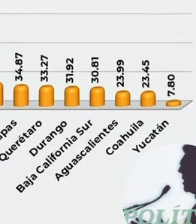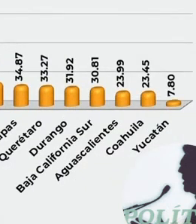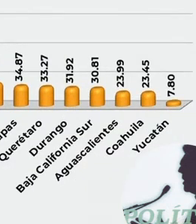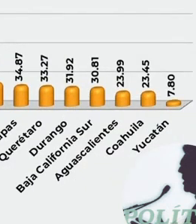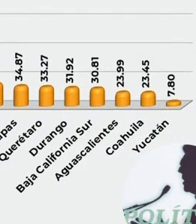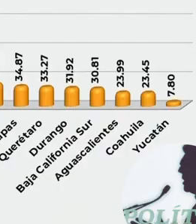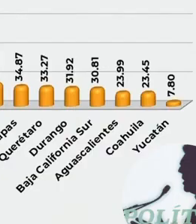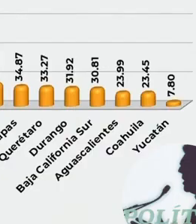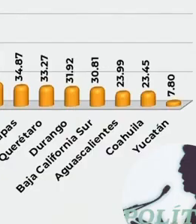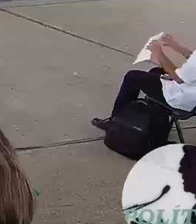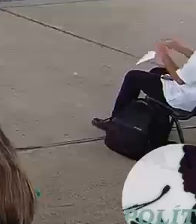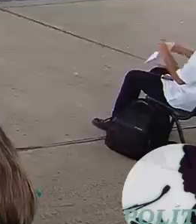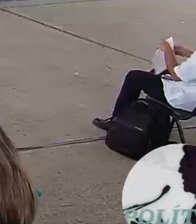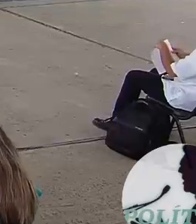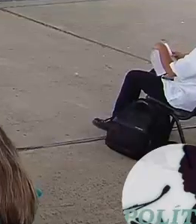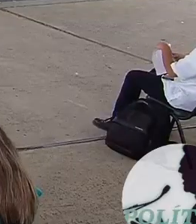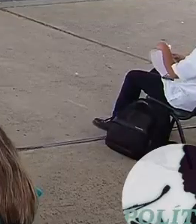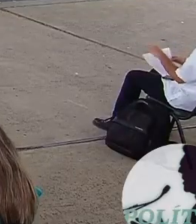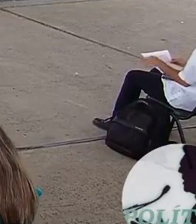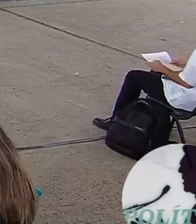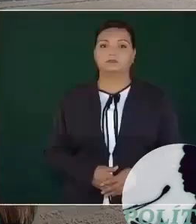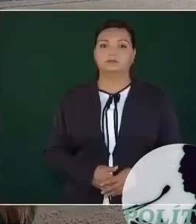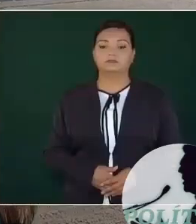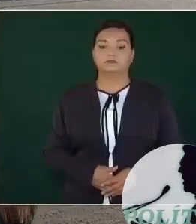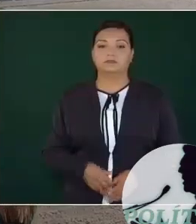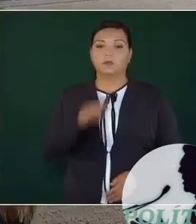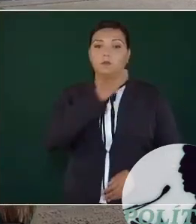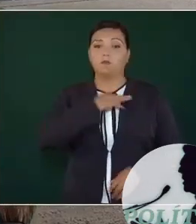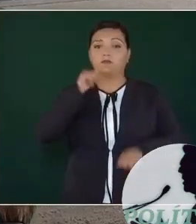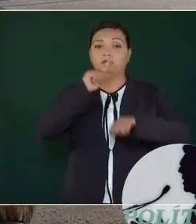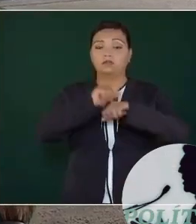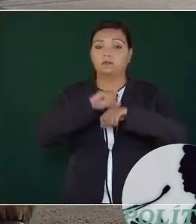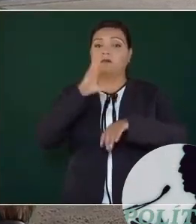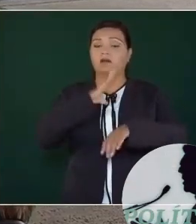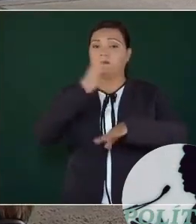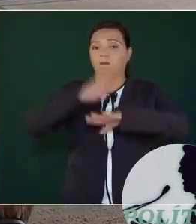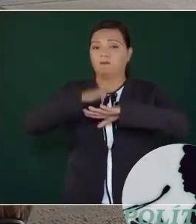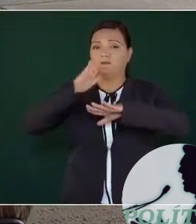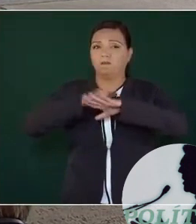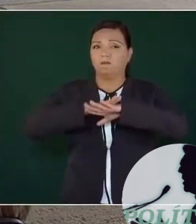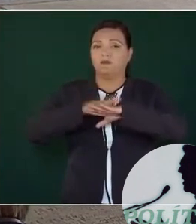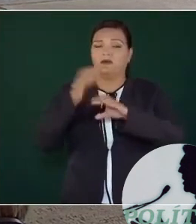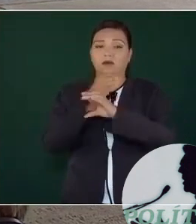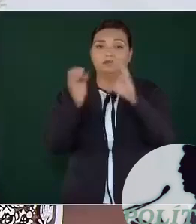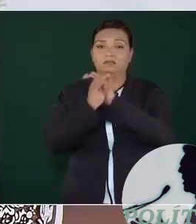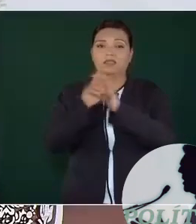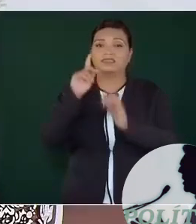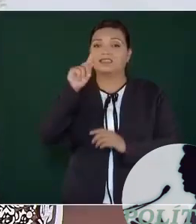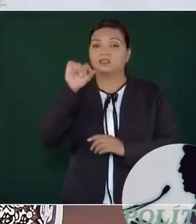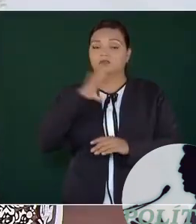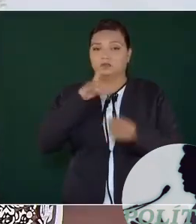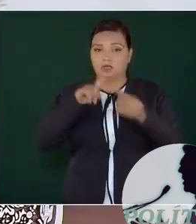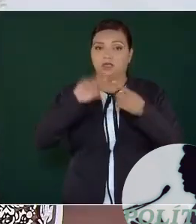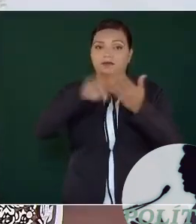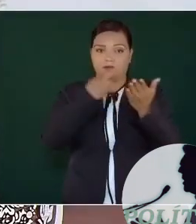nacional. Los municipios con mayor incidencia delictiva está Reynosa, 401 casos, Ciudad